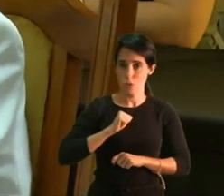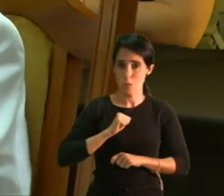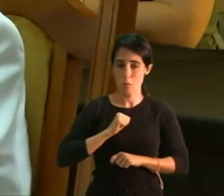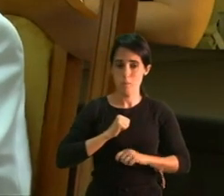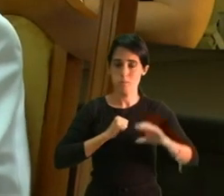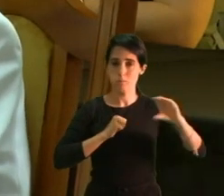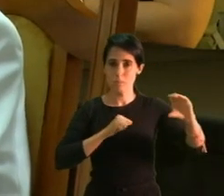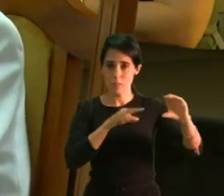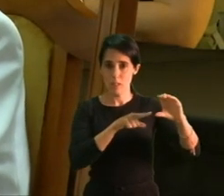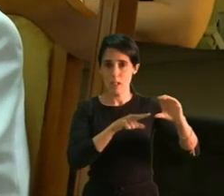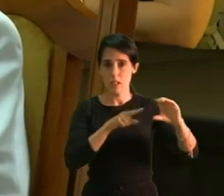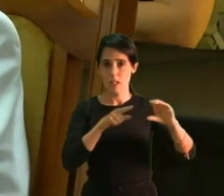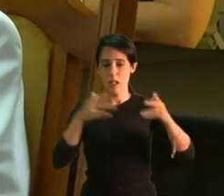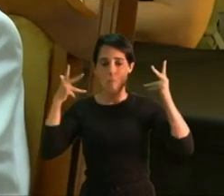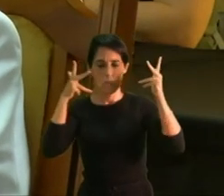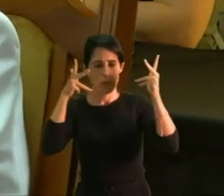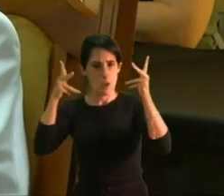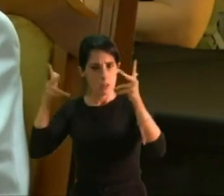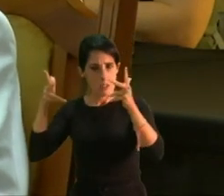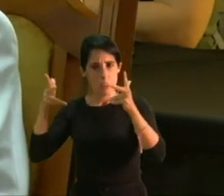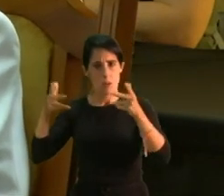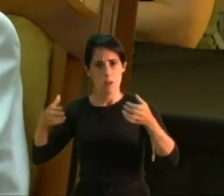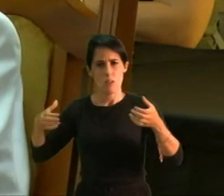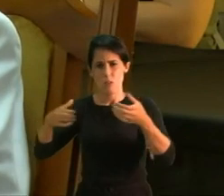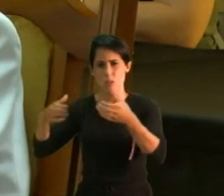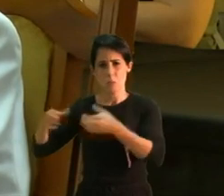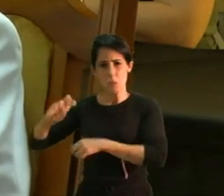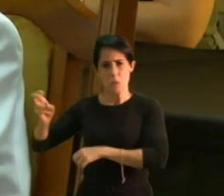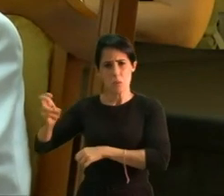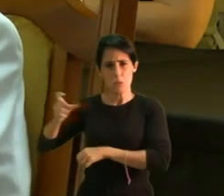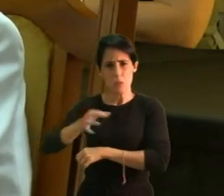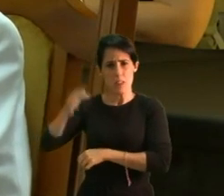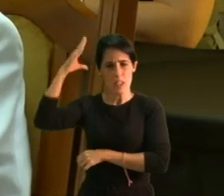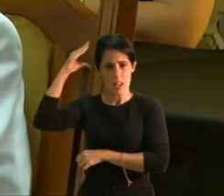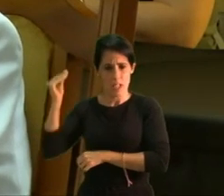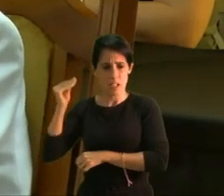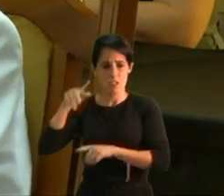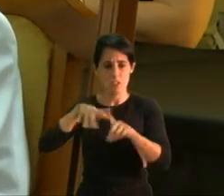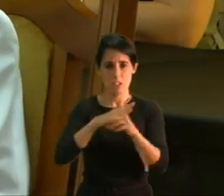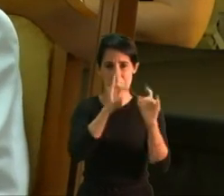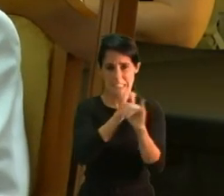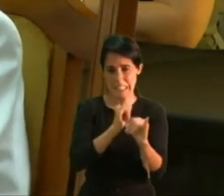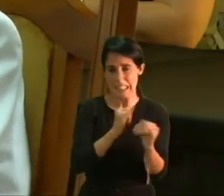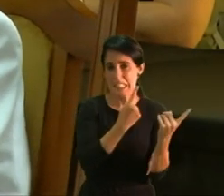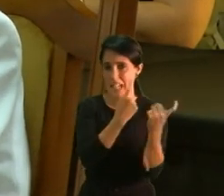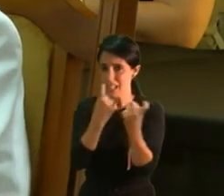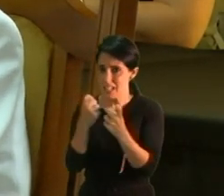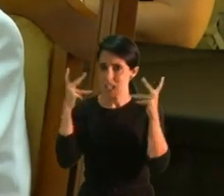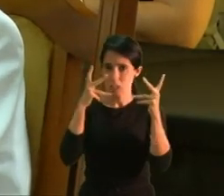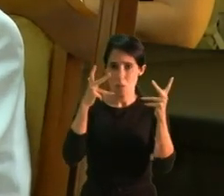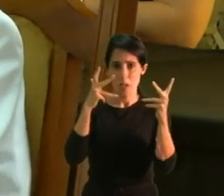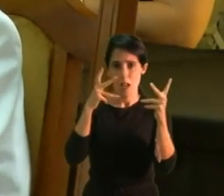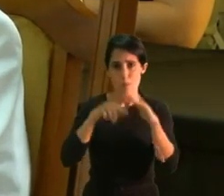se asesore a todos los autónomos de la isla que en este momento de crisis lo necesitan para un poco resurgir y salir